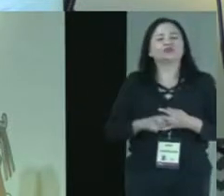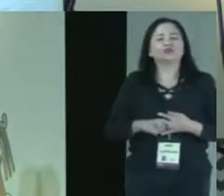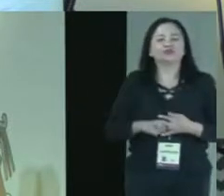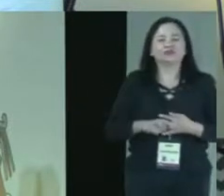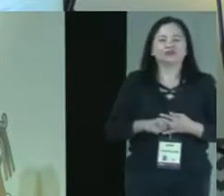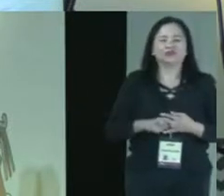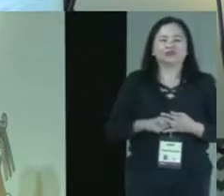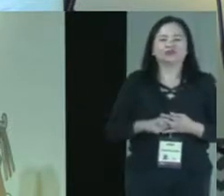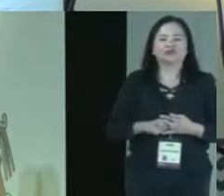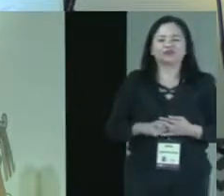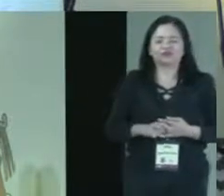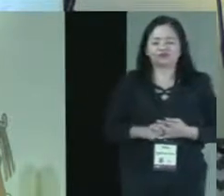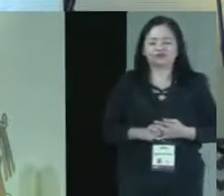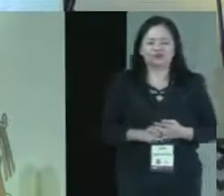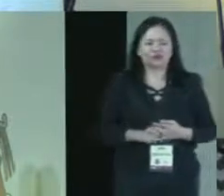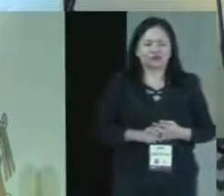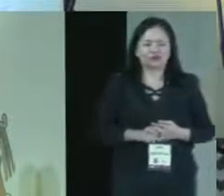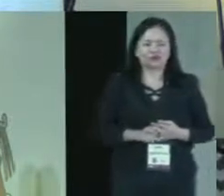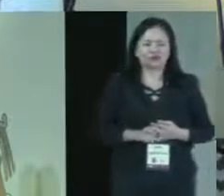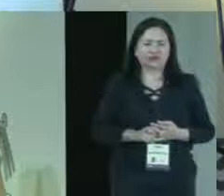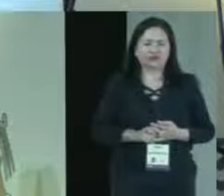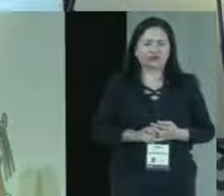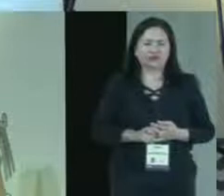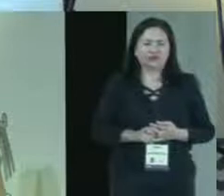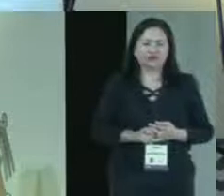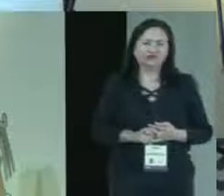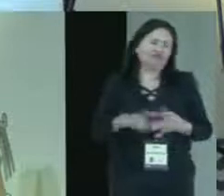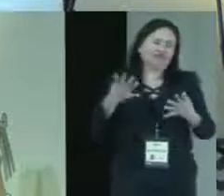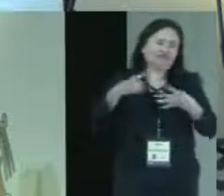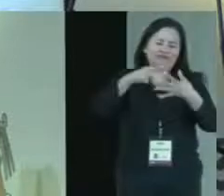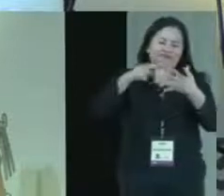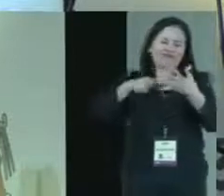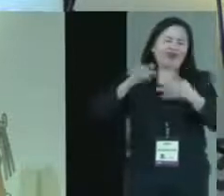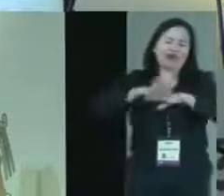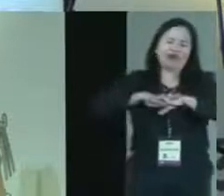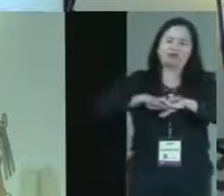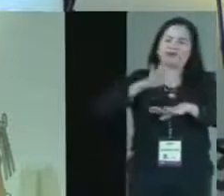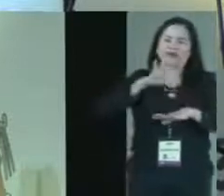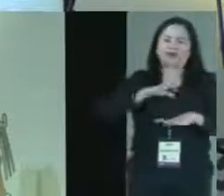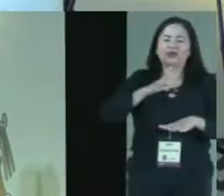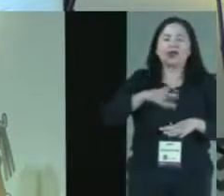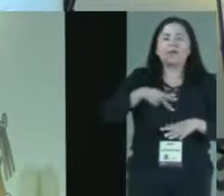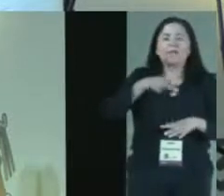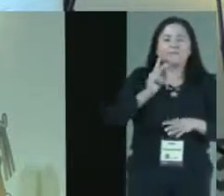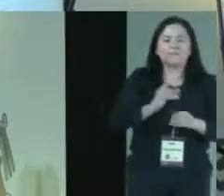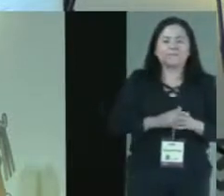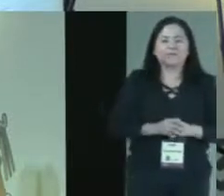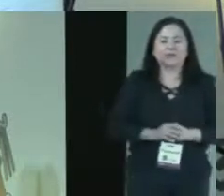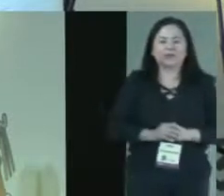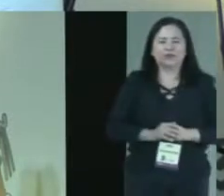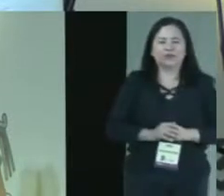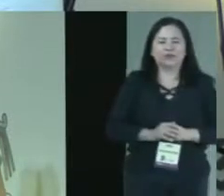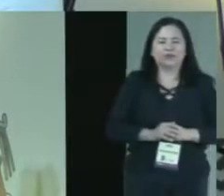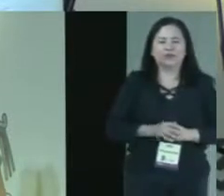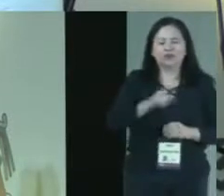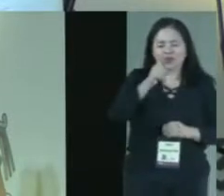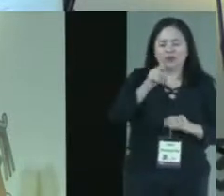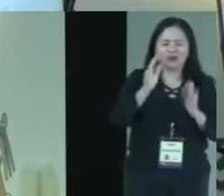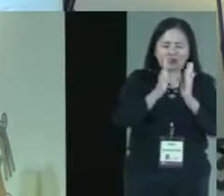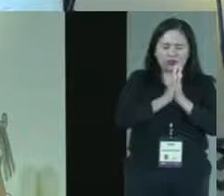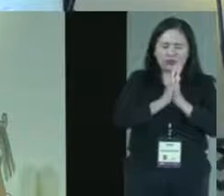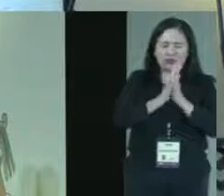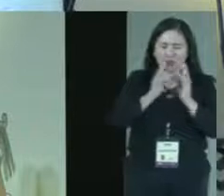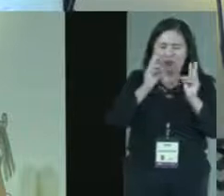nombres de Arnaldo Córdoba. Podríamos mencionar otros, pero me gustaría que retuvieran estos que acabo de